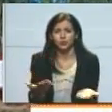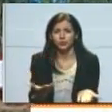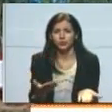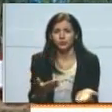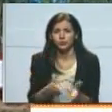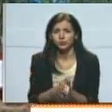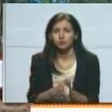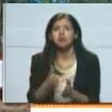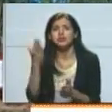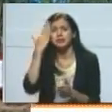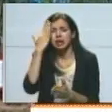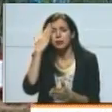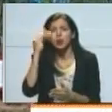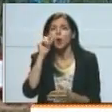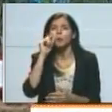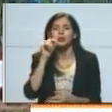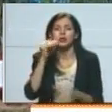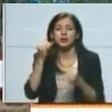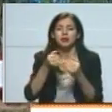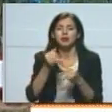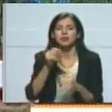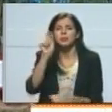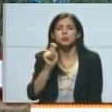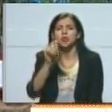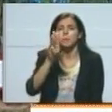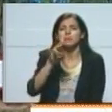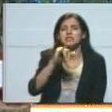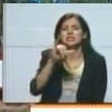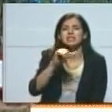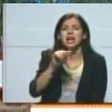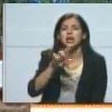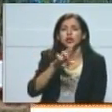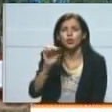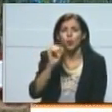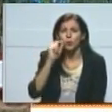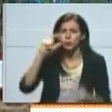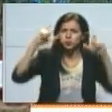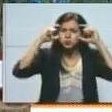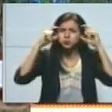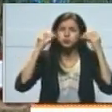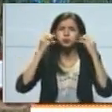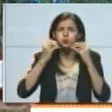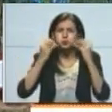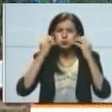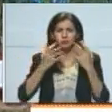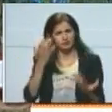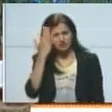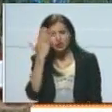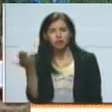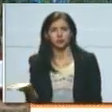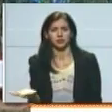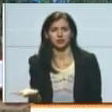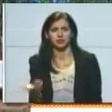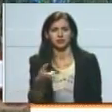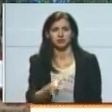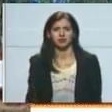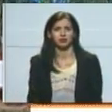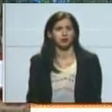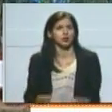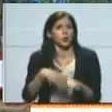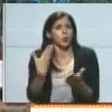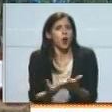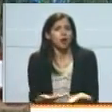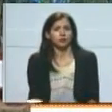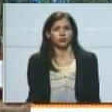Pizarro, tú sabes lo que pasó, eres cómplice, sabes de eso, Pizarro. ¿Hasta cuándo, vale?